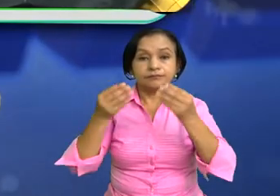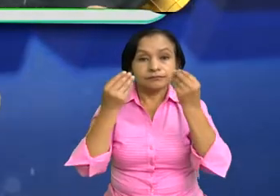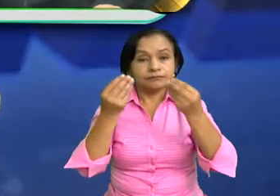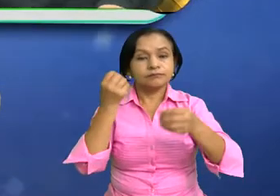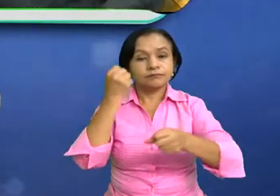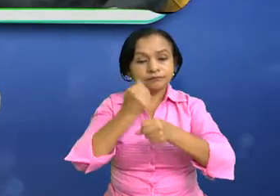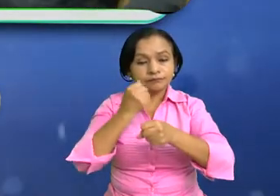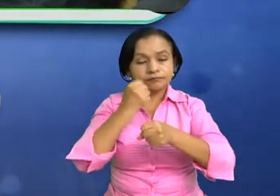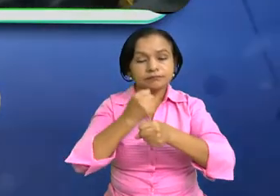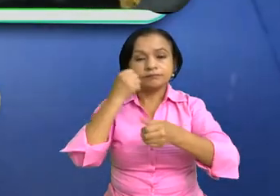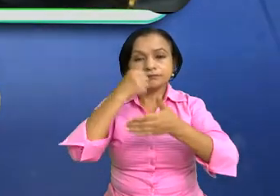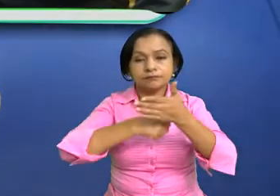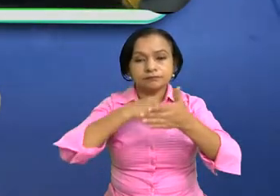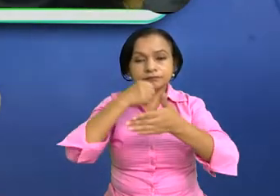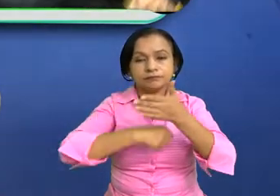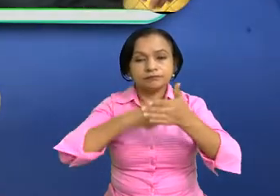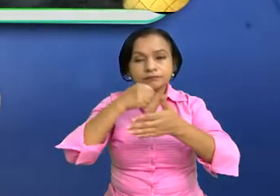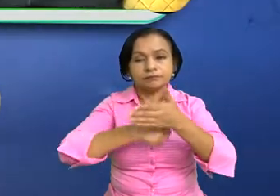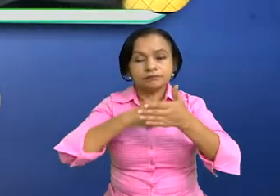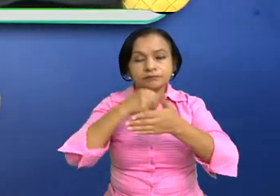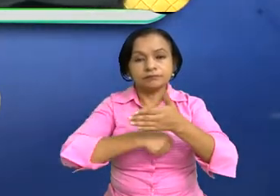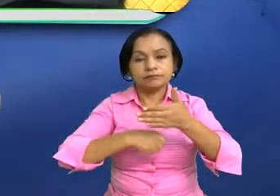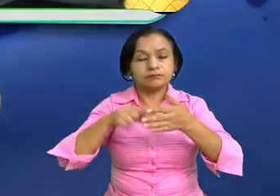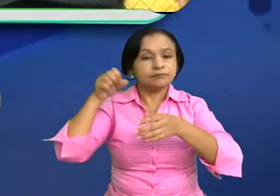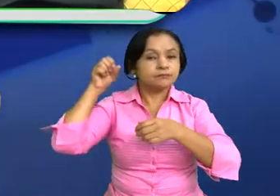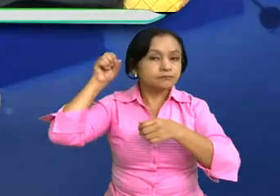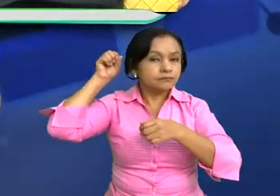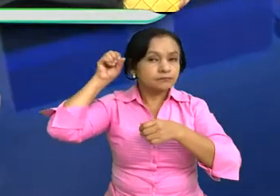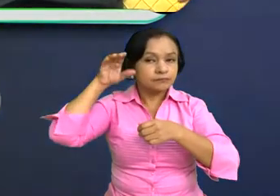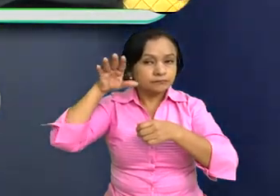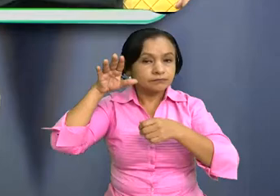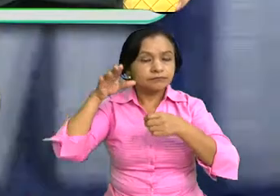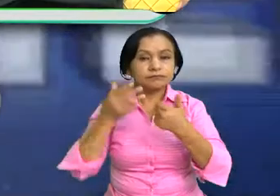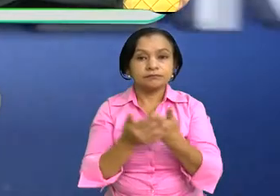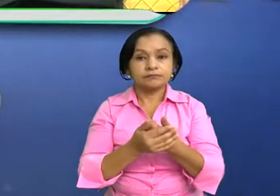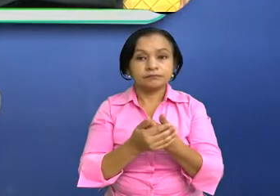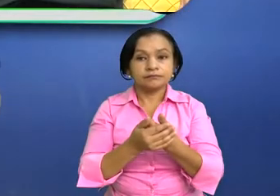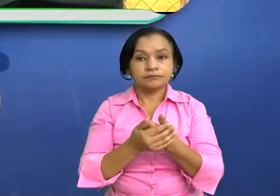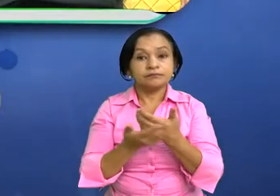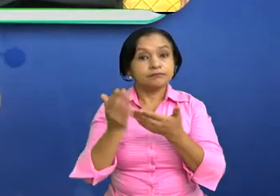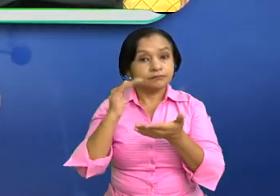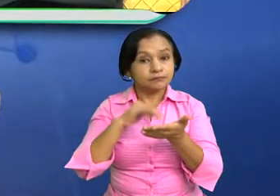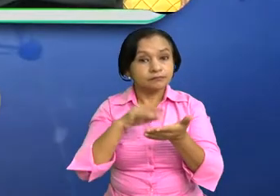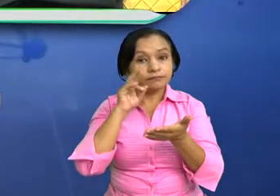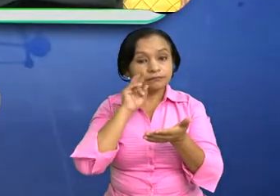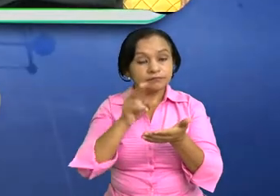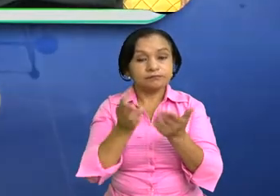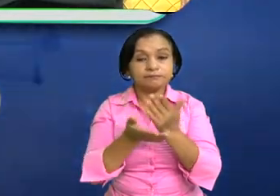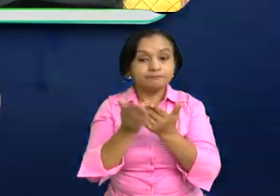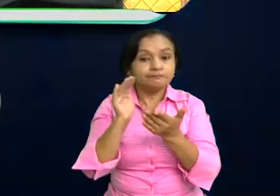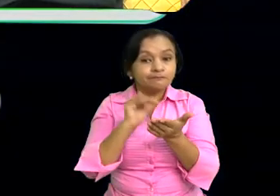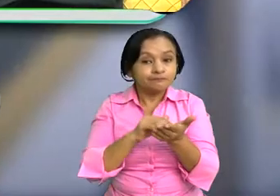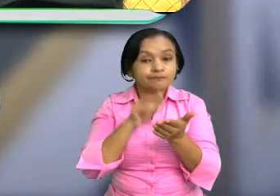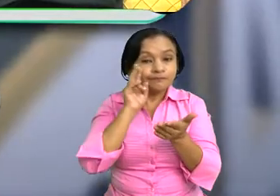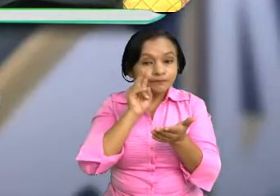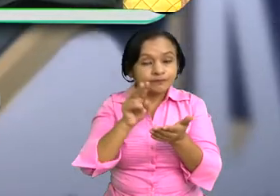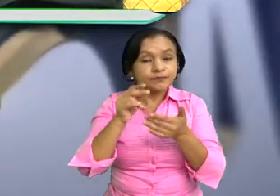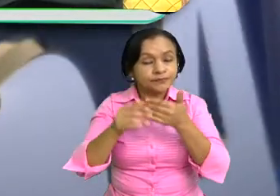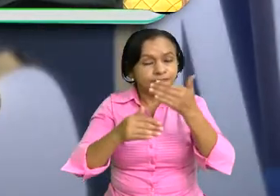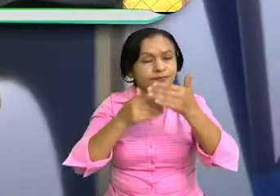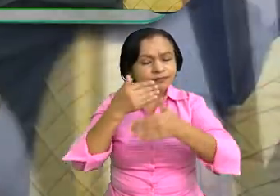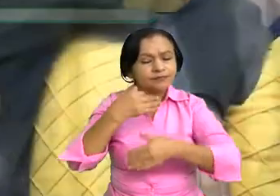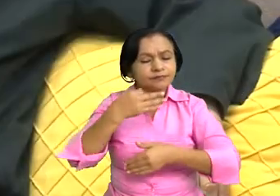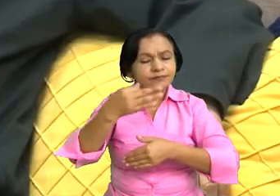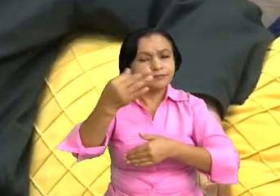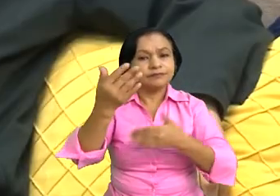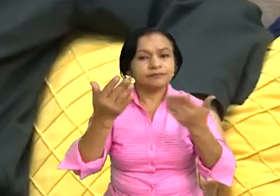para fortalecer al sector turístico, que ha tenido un reflujo, pero que se va a recuperar. Claro que sí. Se va a recuperar,